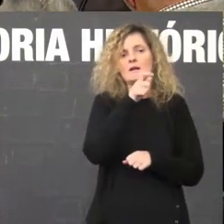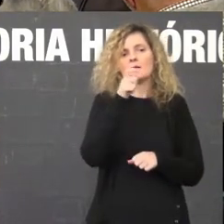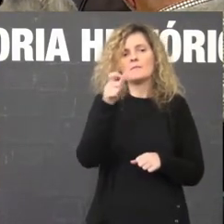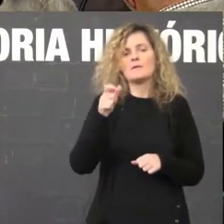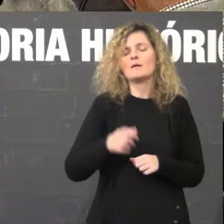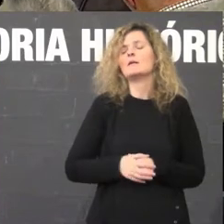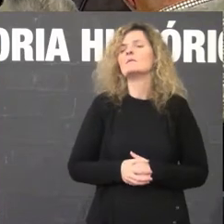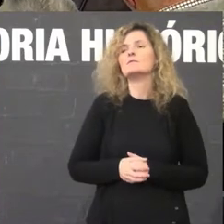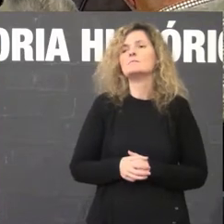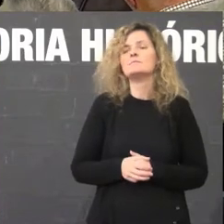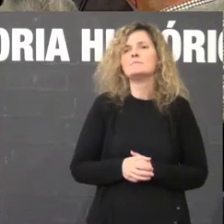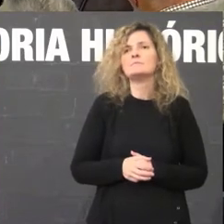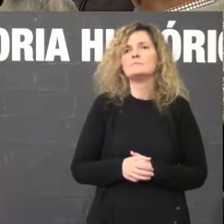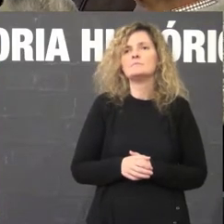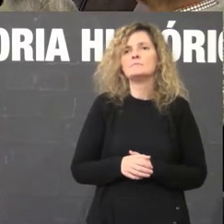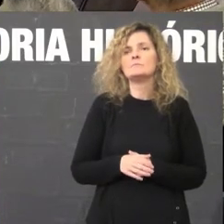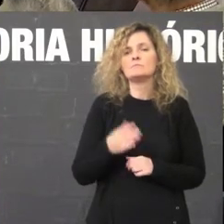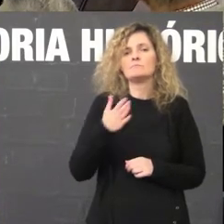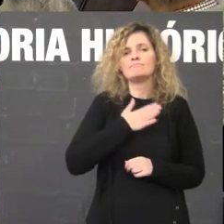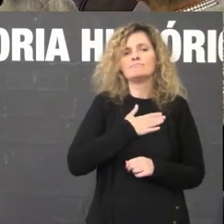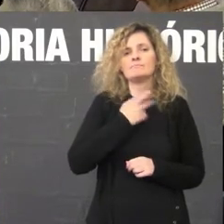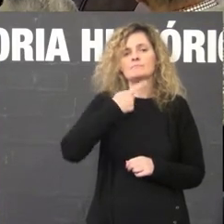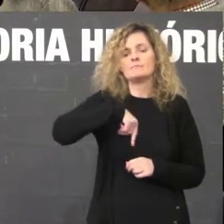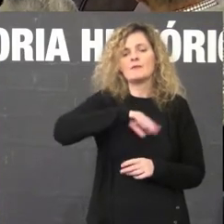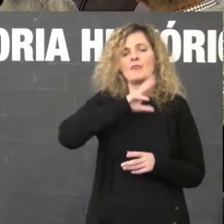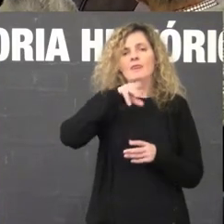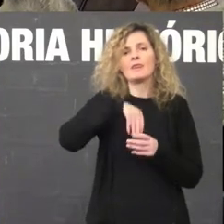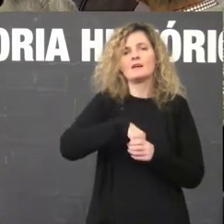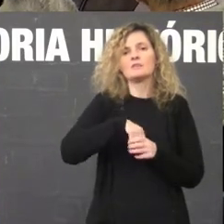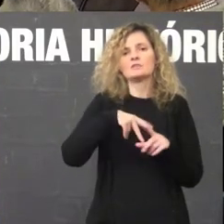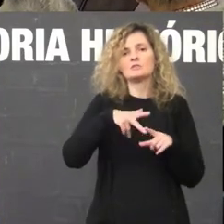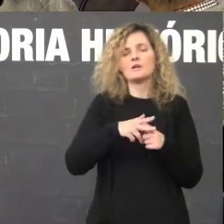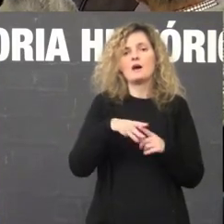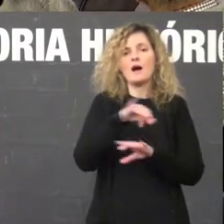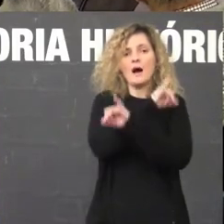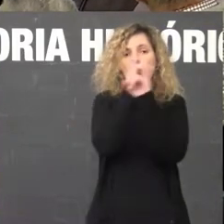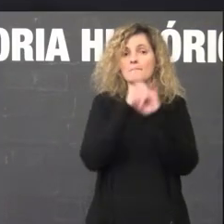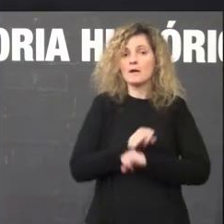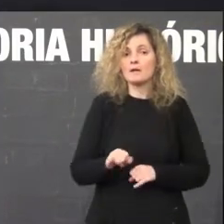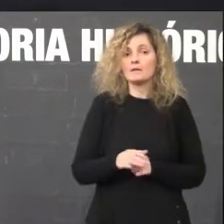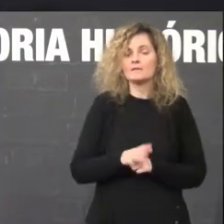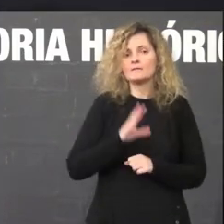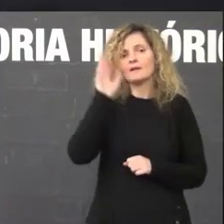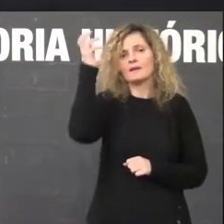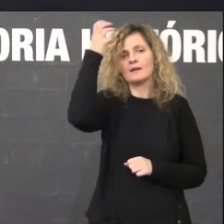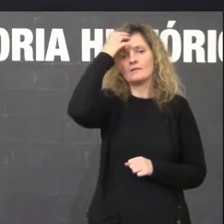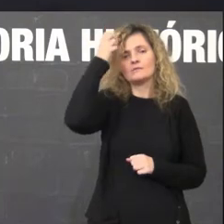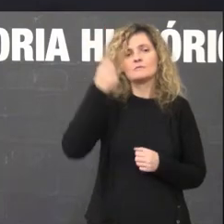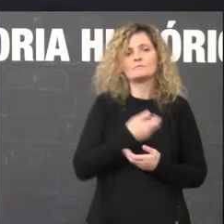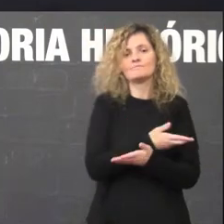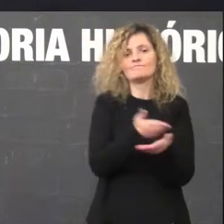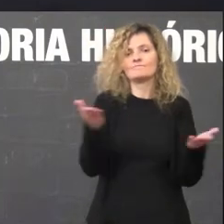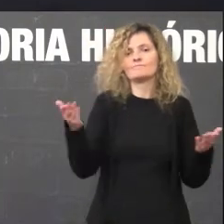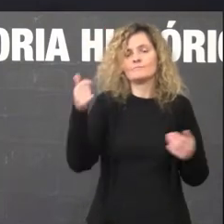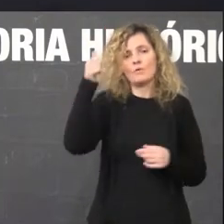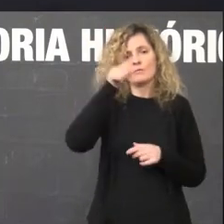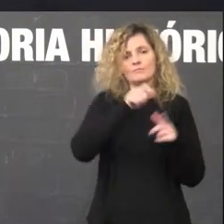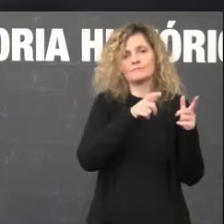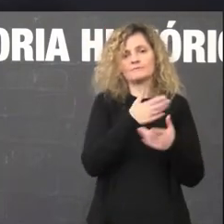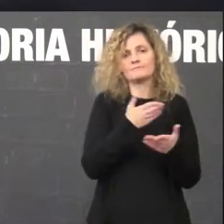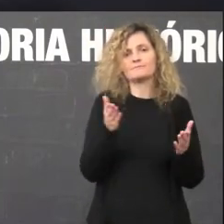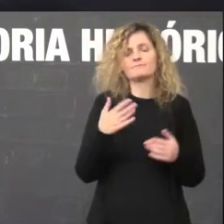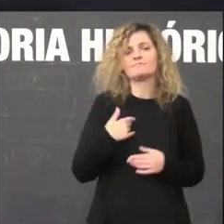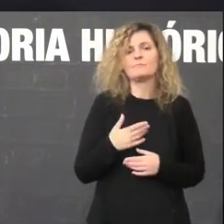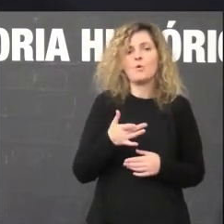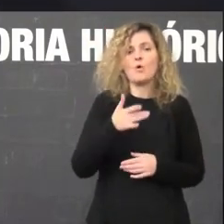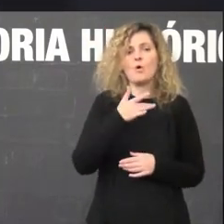rituales que empleamos nos nosos talleres. Que a paz reine entre todos os hombres, que